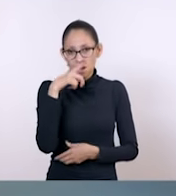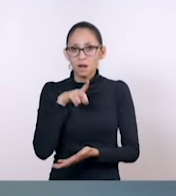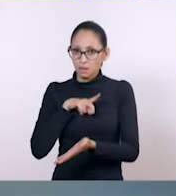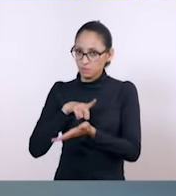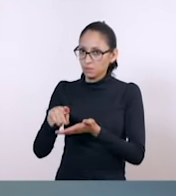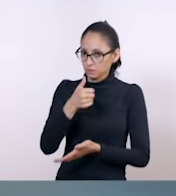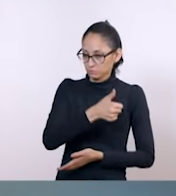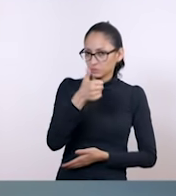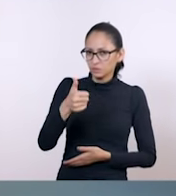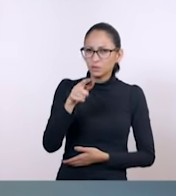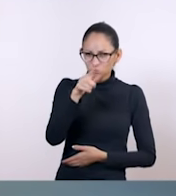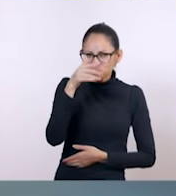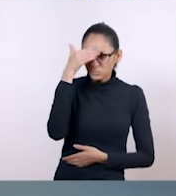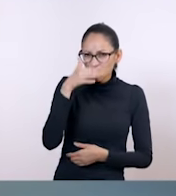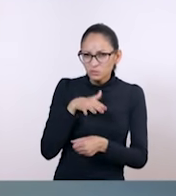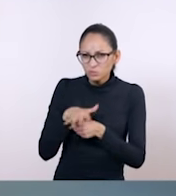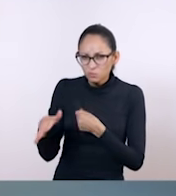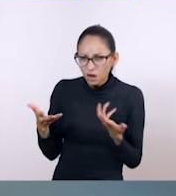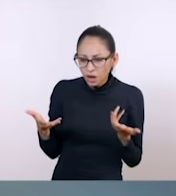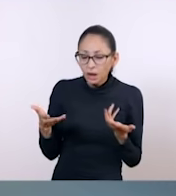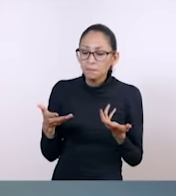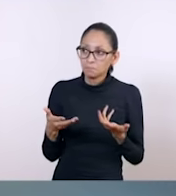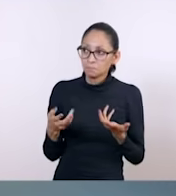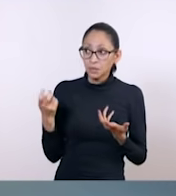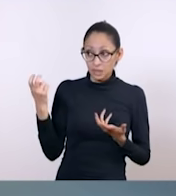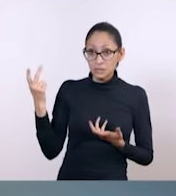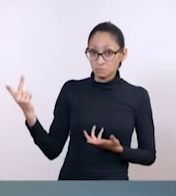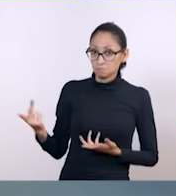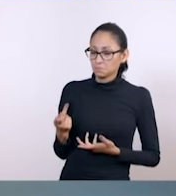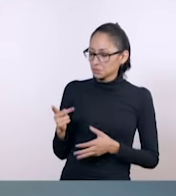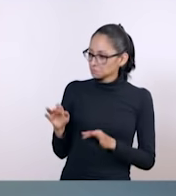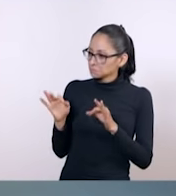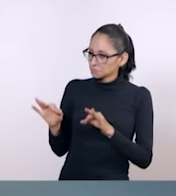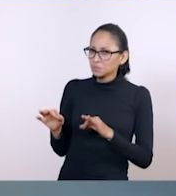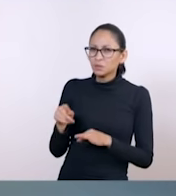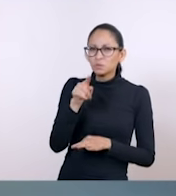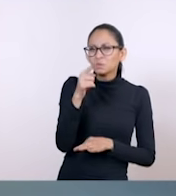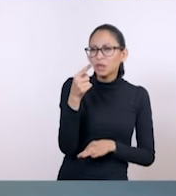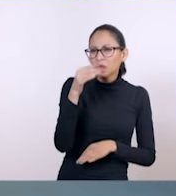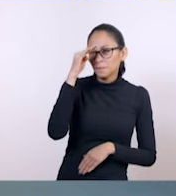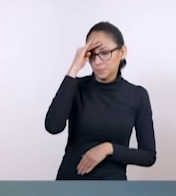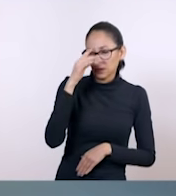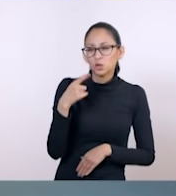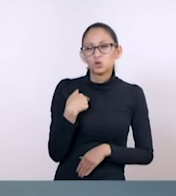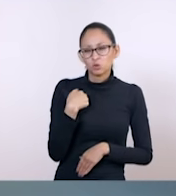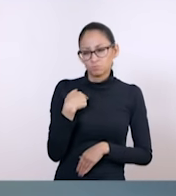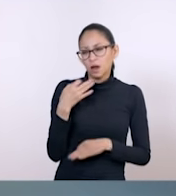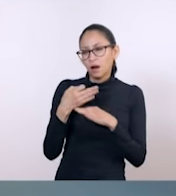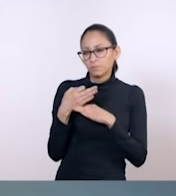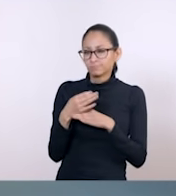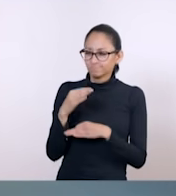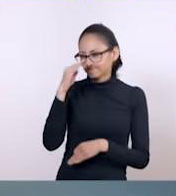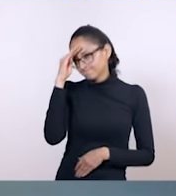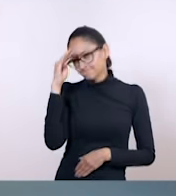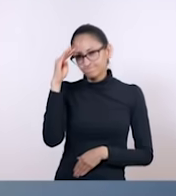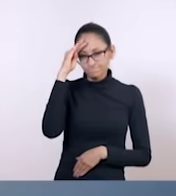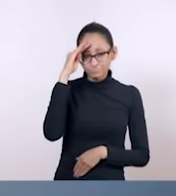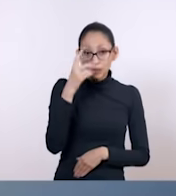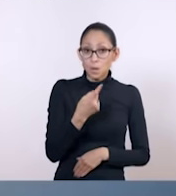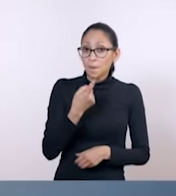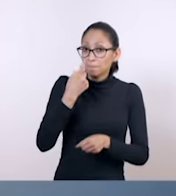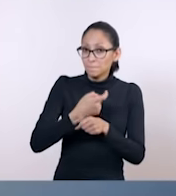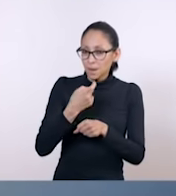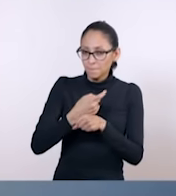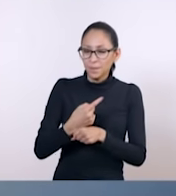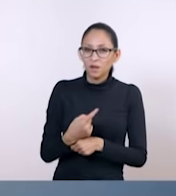sus derechos. ¿Tú sabes cuáles son? Esa es una muy buena pregunta. ¿Y qué te parece que para analizarlos escuchamos un cuento?